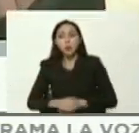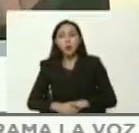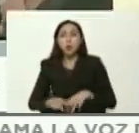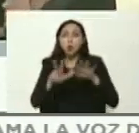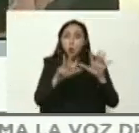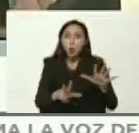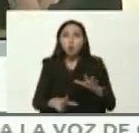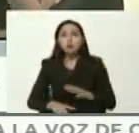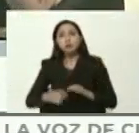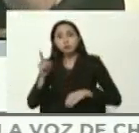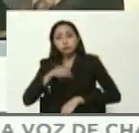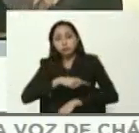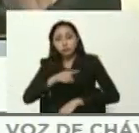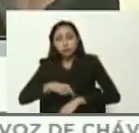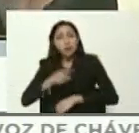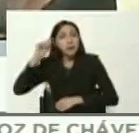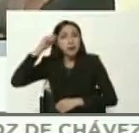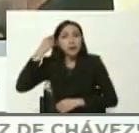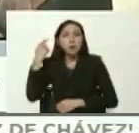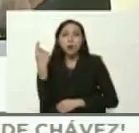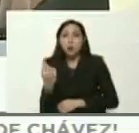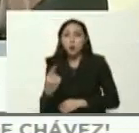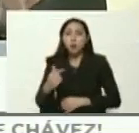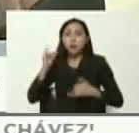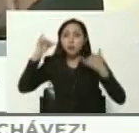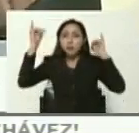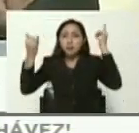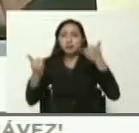8 horas en cadena nacional para recordar un solo evento.